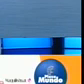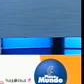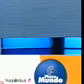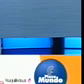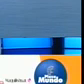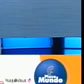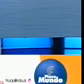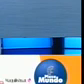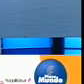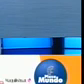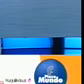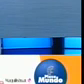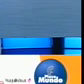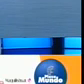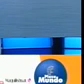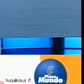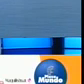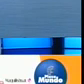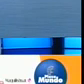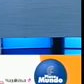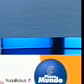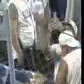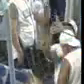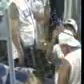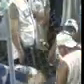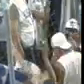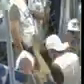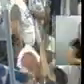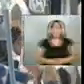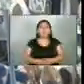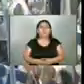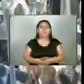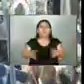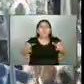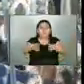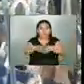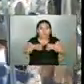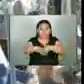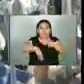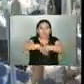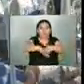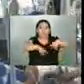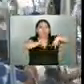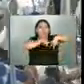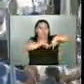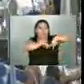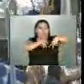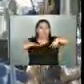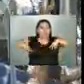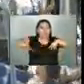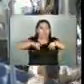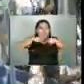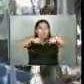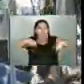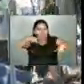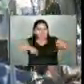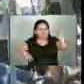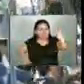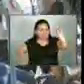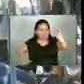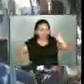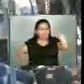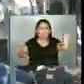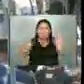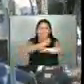para consentirte. Seguimos con más noticias contarles que la Alianza deberá jugar de local a puerta cerrada durante dos